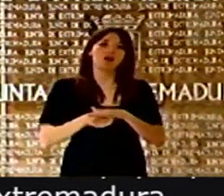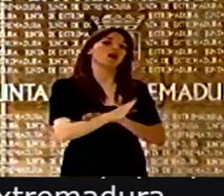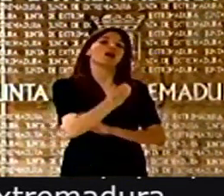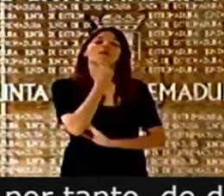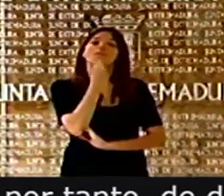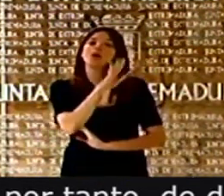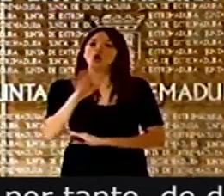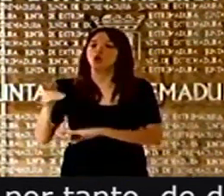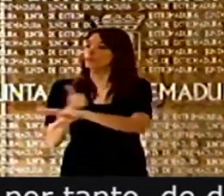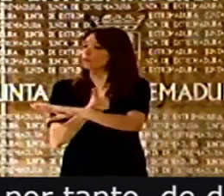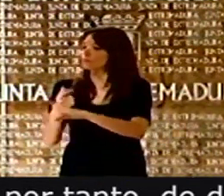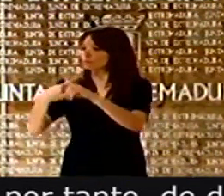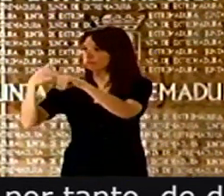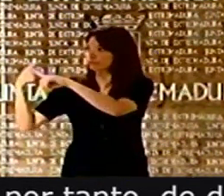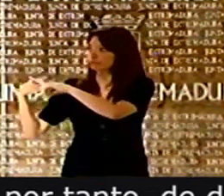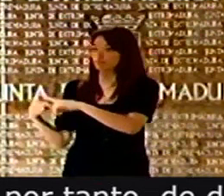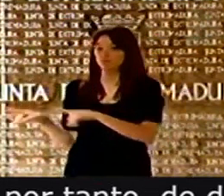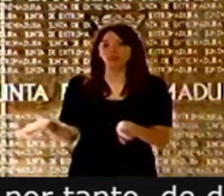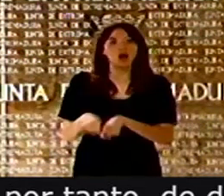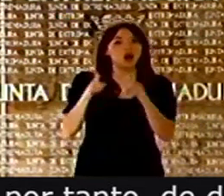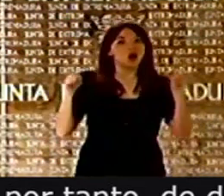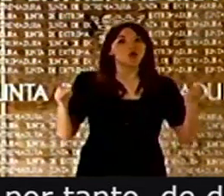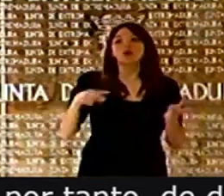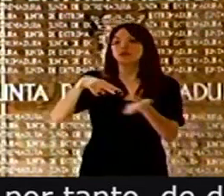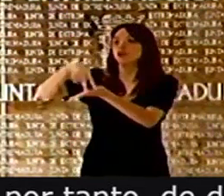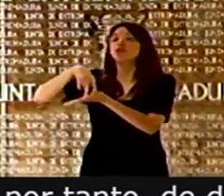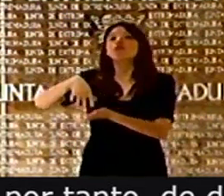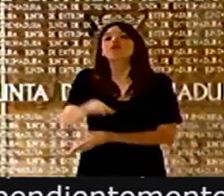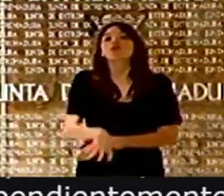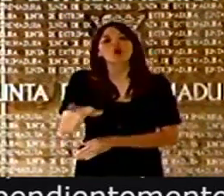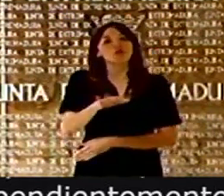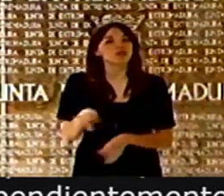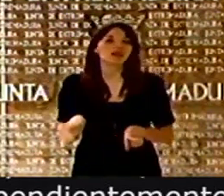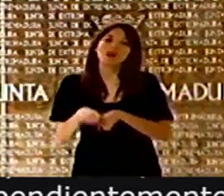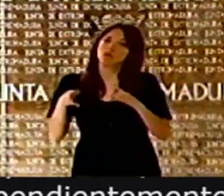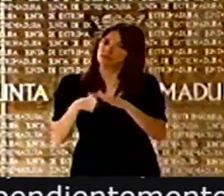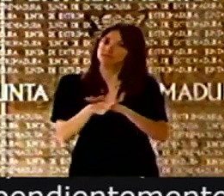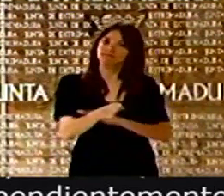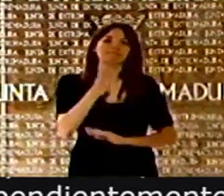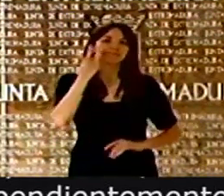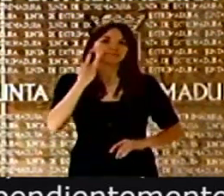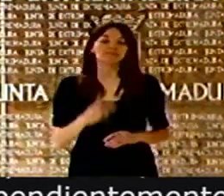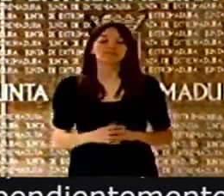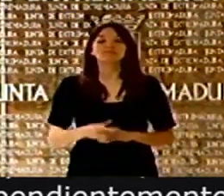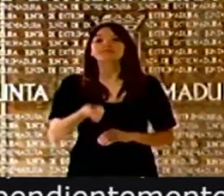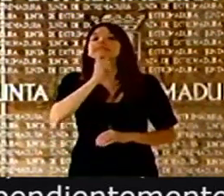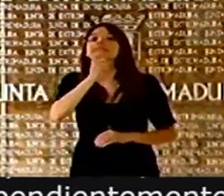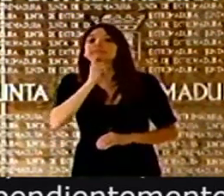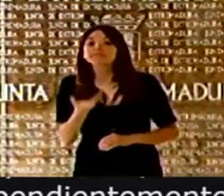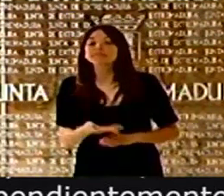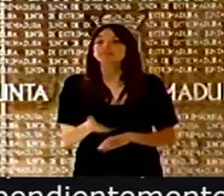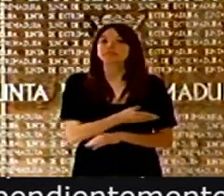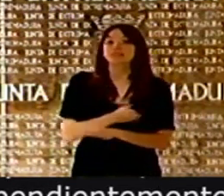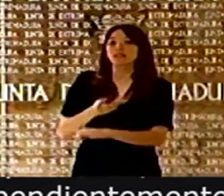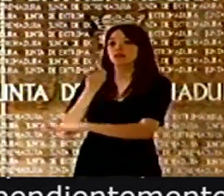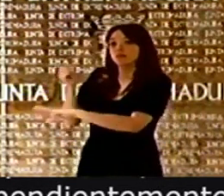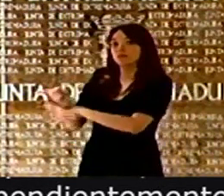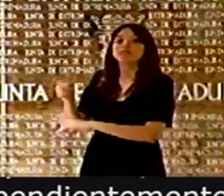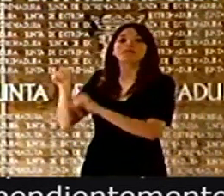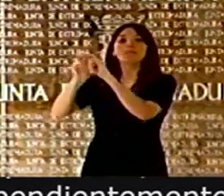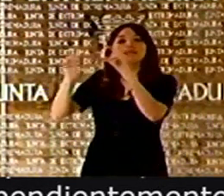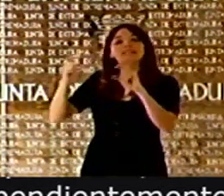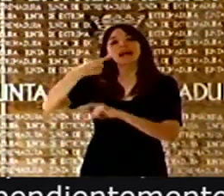distintos ciudadanos, independientemente de en qué parte del territorio se encuentren. Y eso lo vamos a hacer con un encargo a GEPEZ para la prestación de